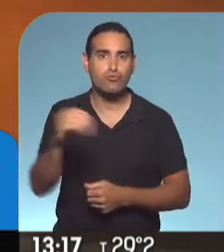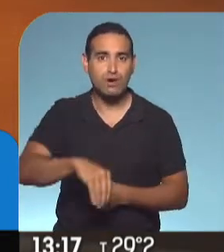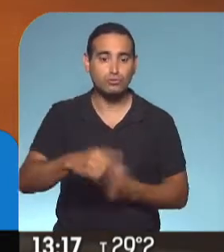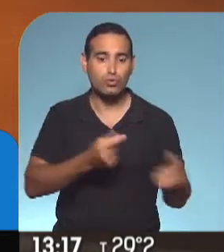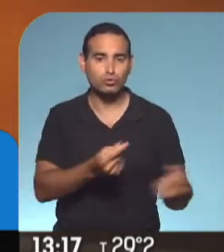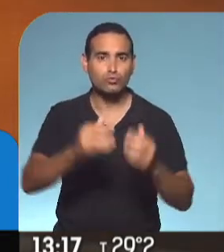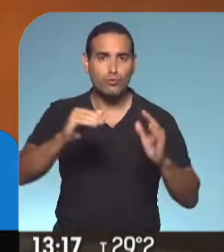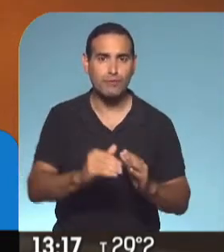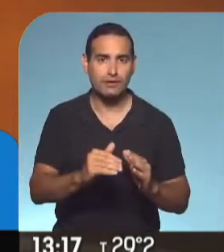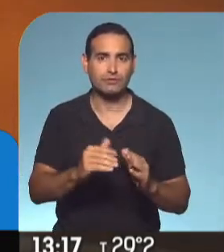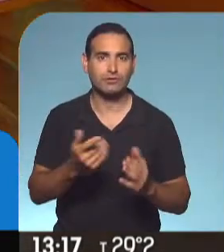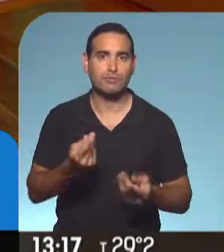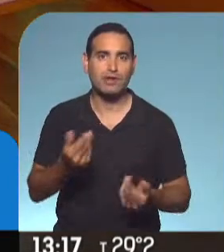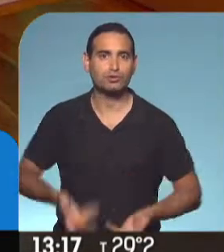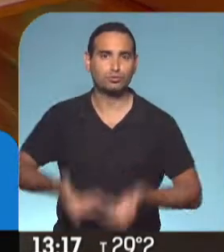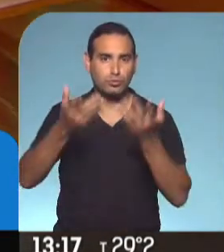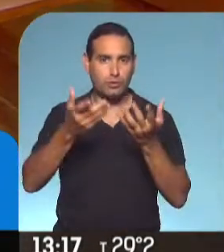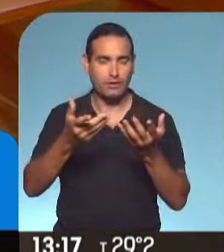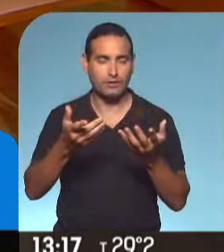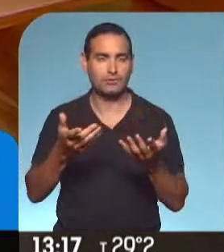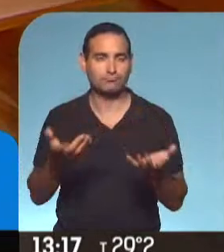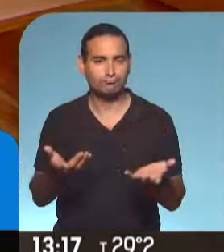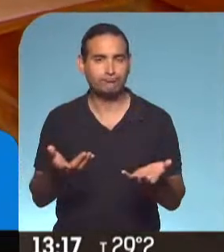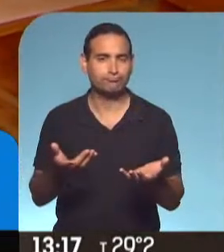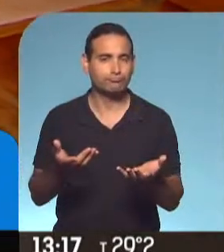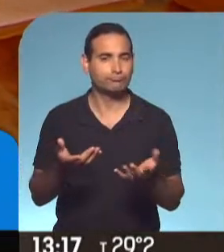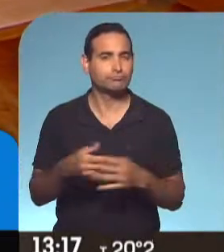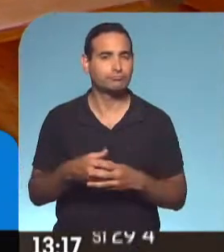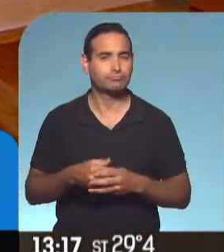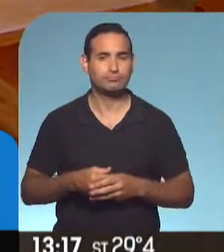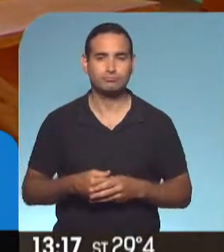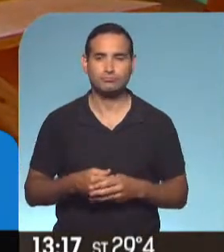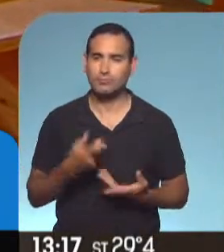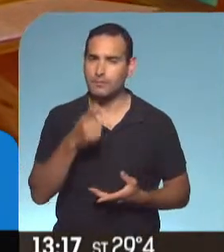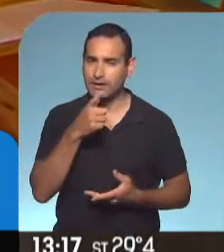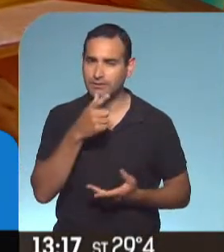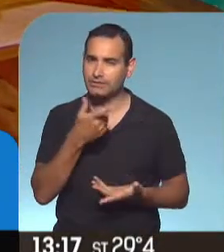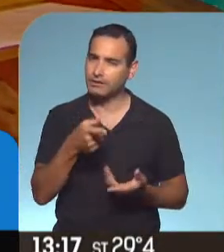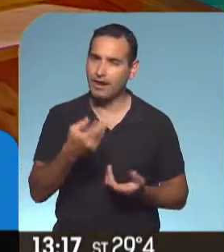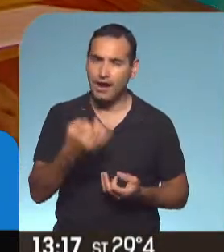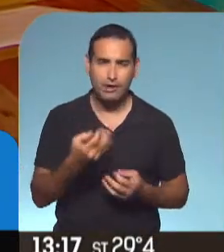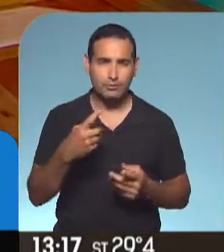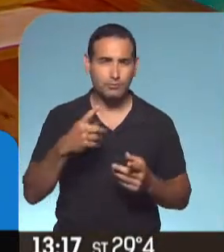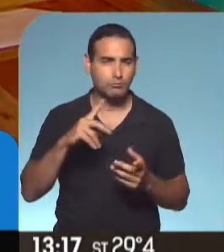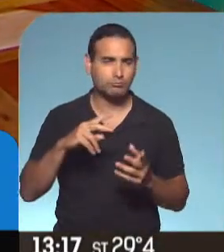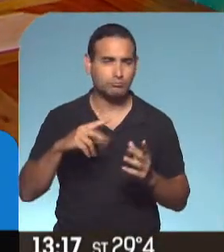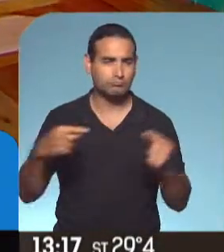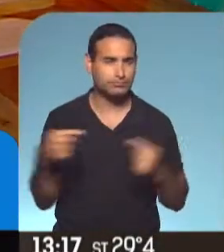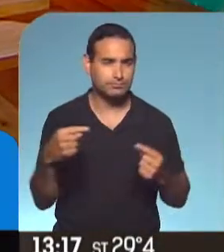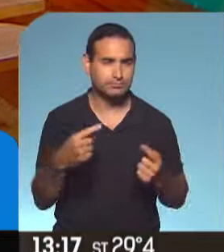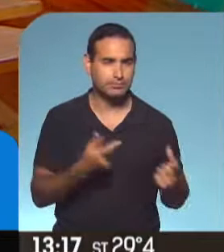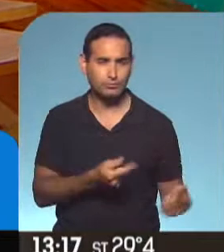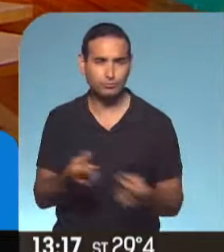consumo y aumento en precio y aumento de precios la cosa está ahí sí o la ley de oferta y demanda no estaría función estaría aplicando